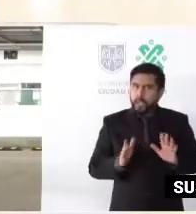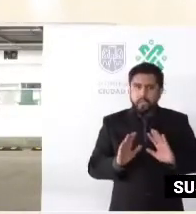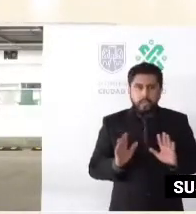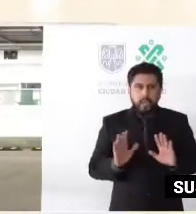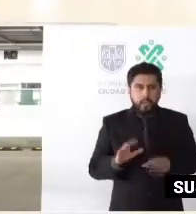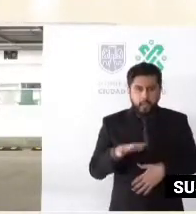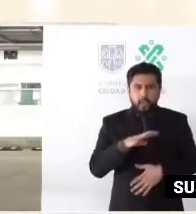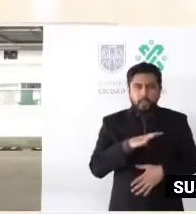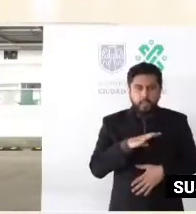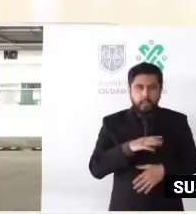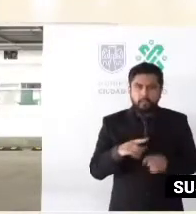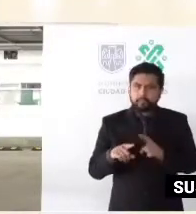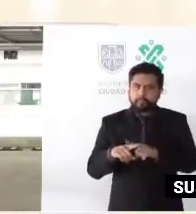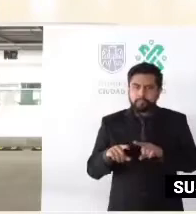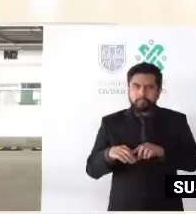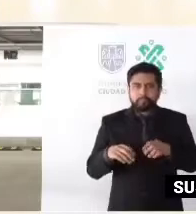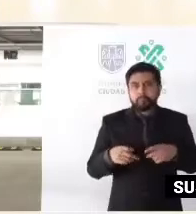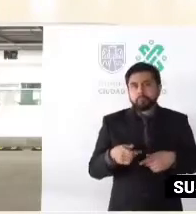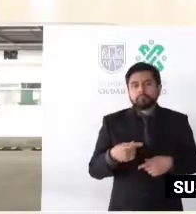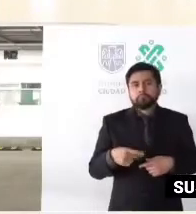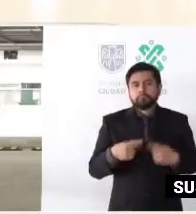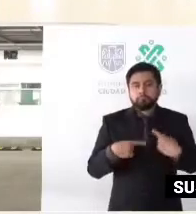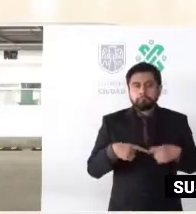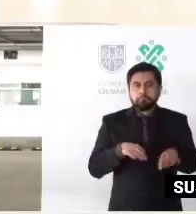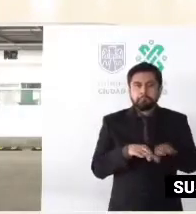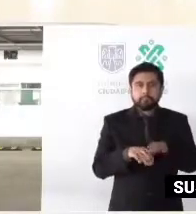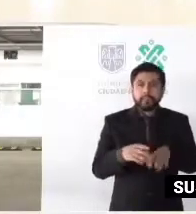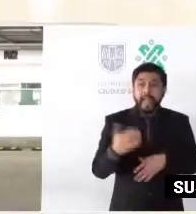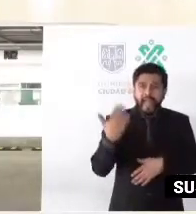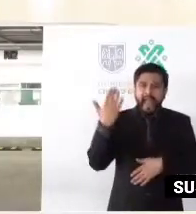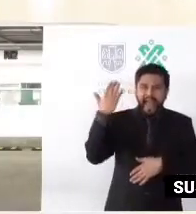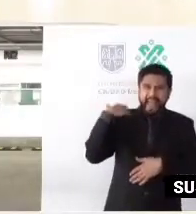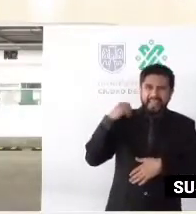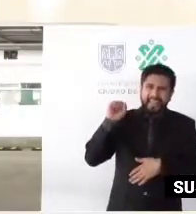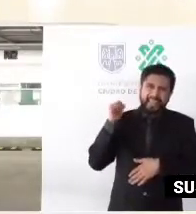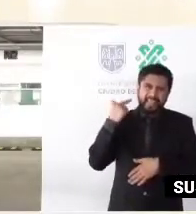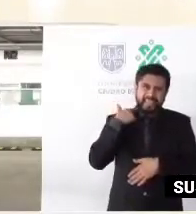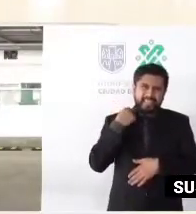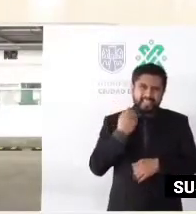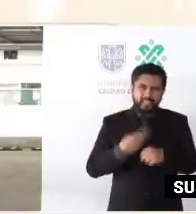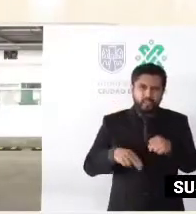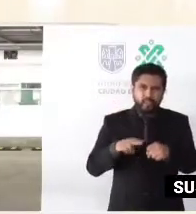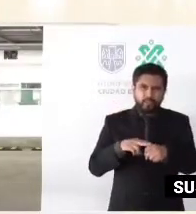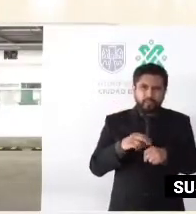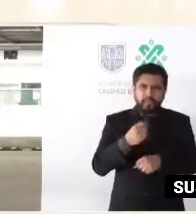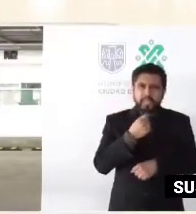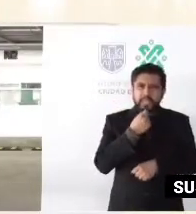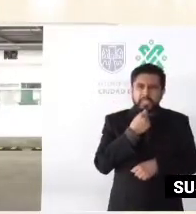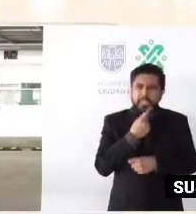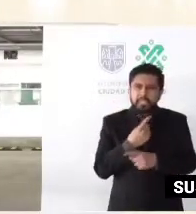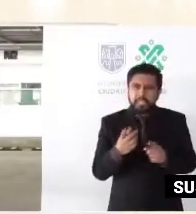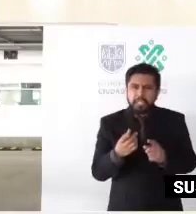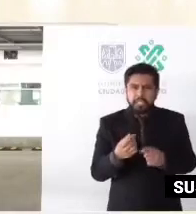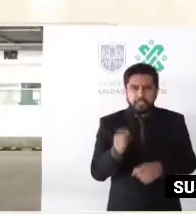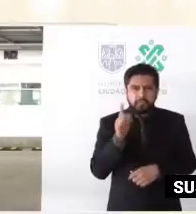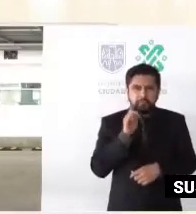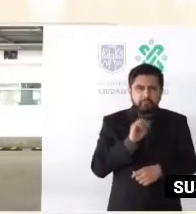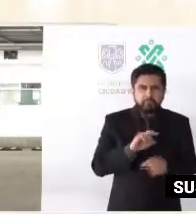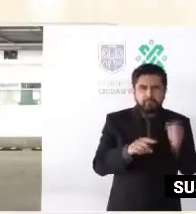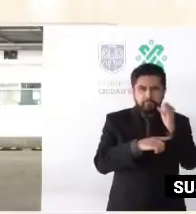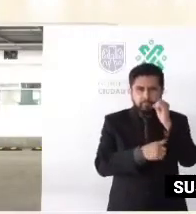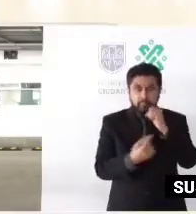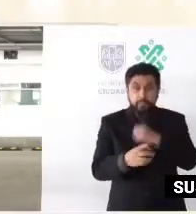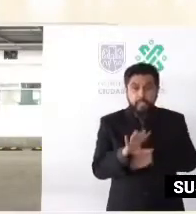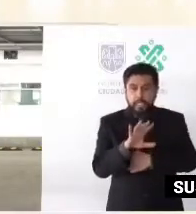personal del antiguo hospital materno-infantil, que está ya de hecho está regresando a la sede, son alrededor